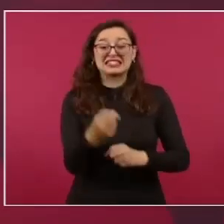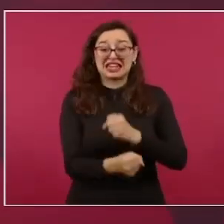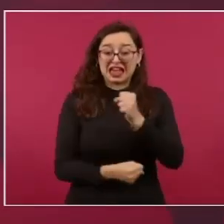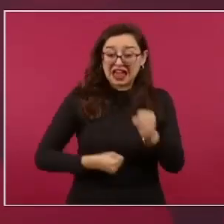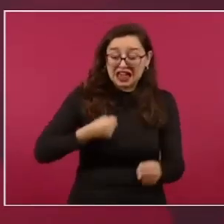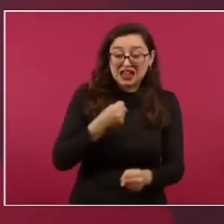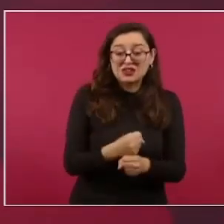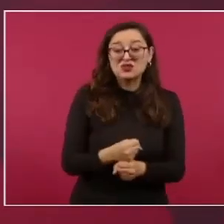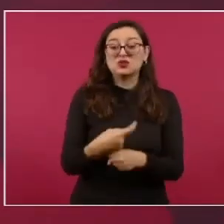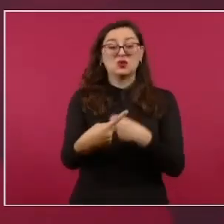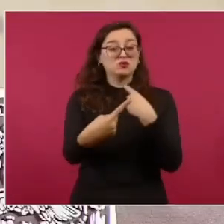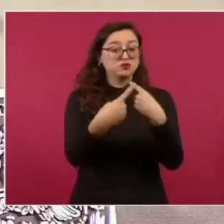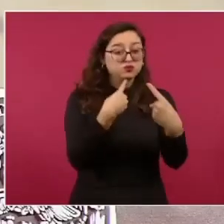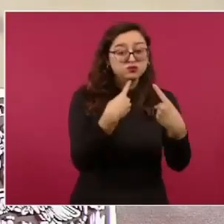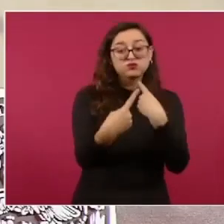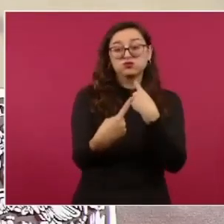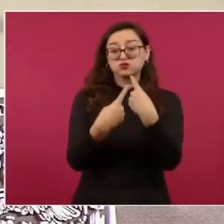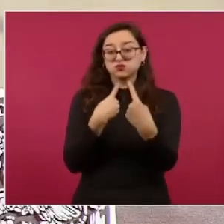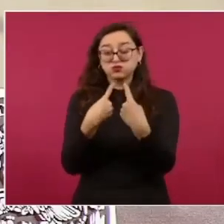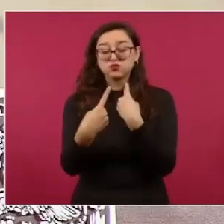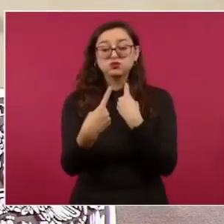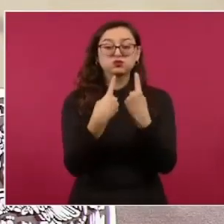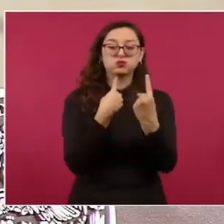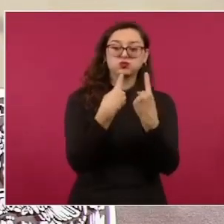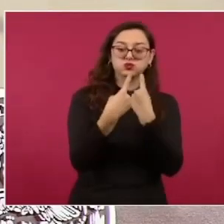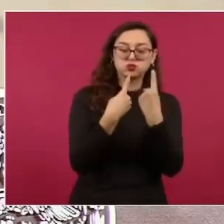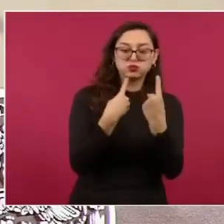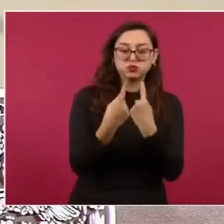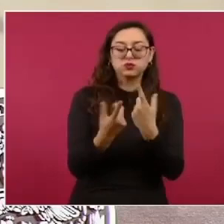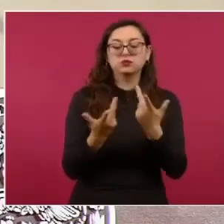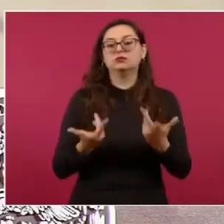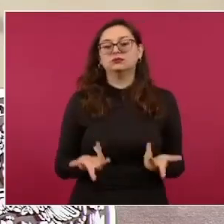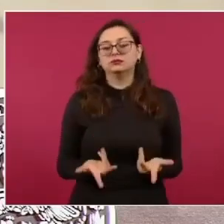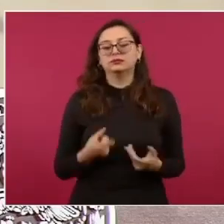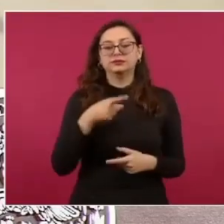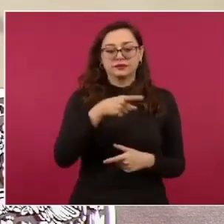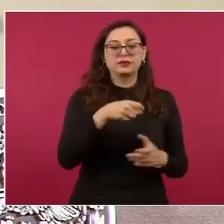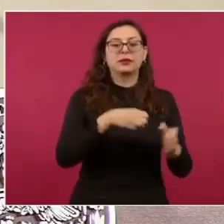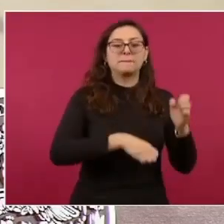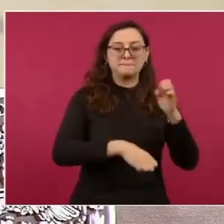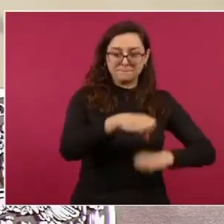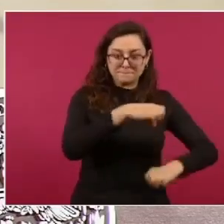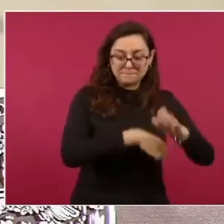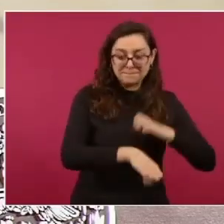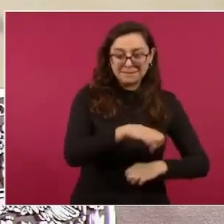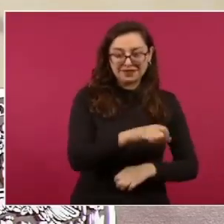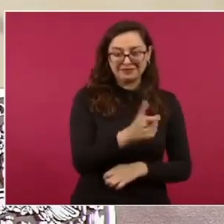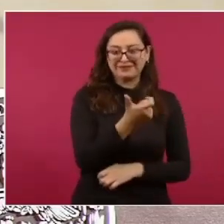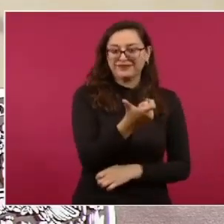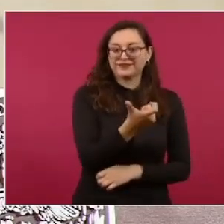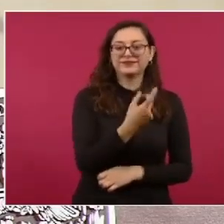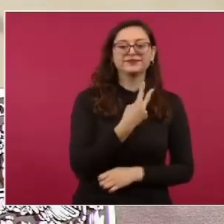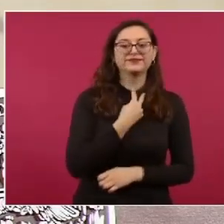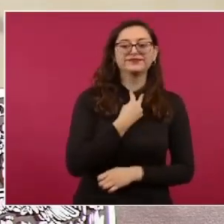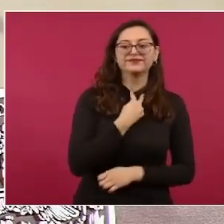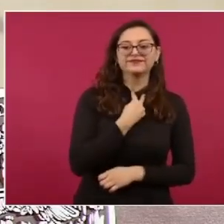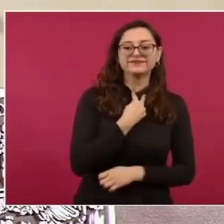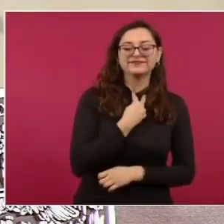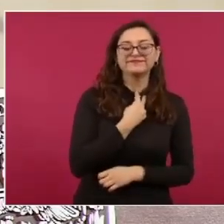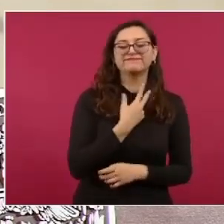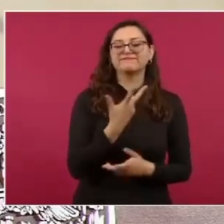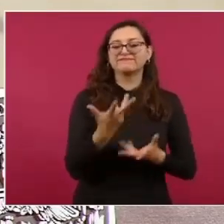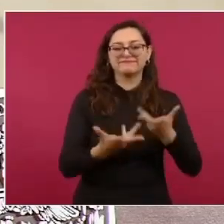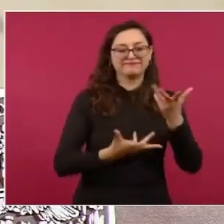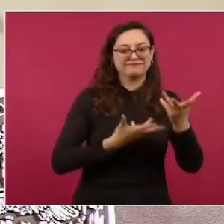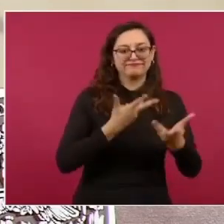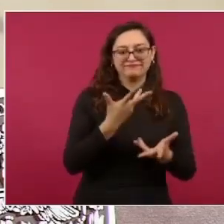La empresa, por la situación económica, tenía la pretensión